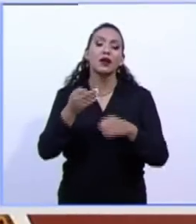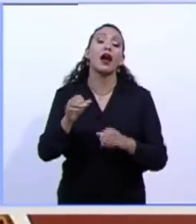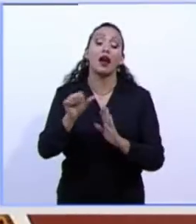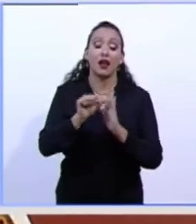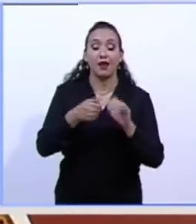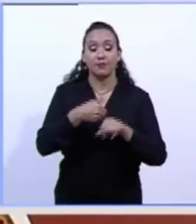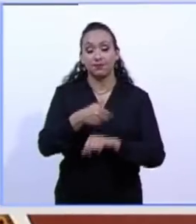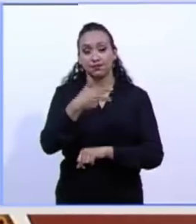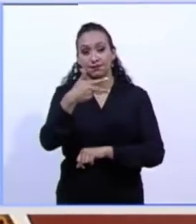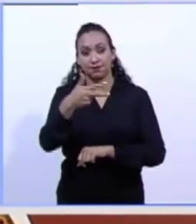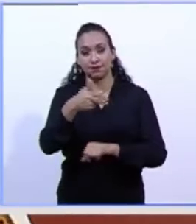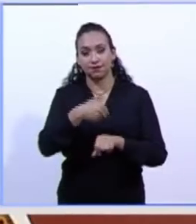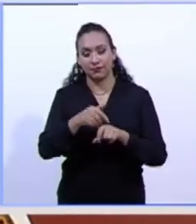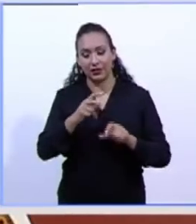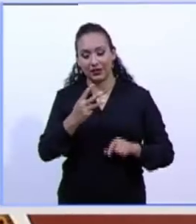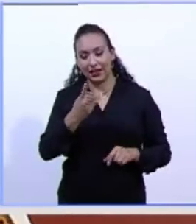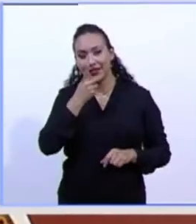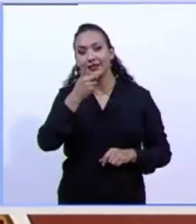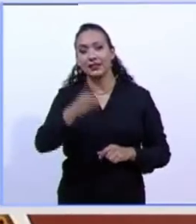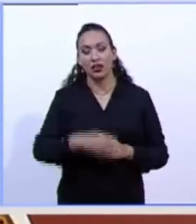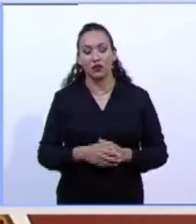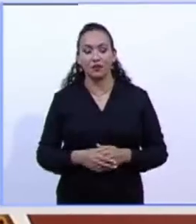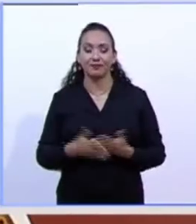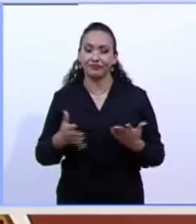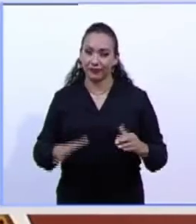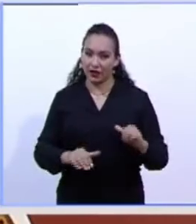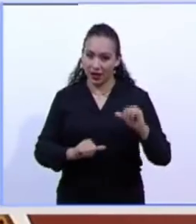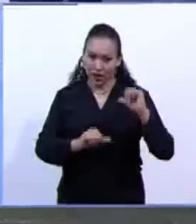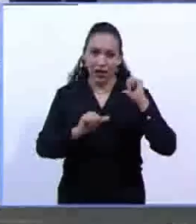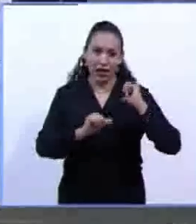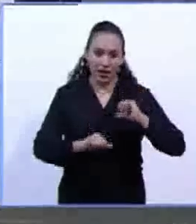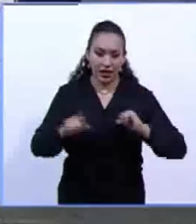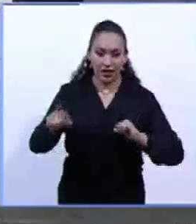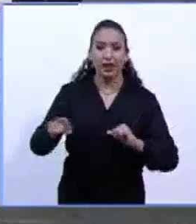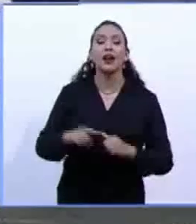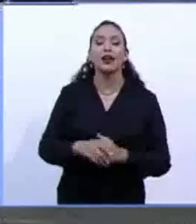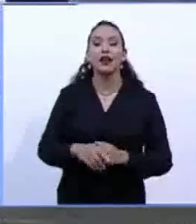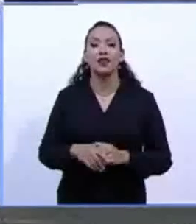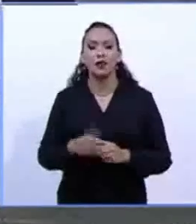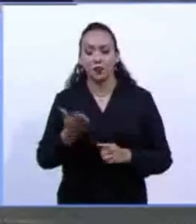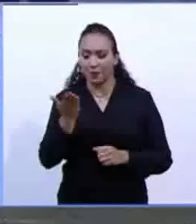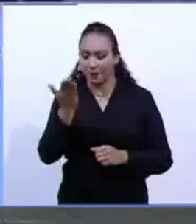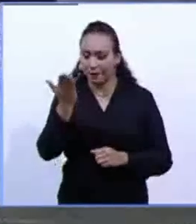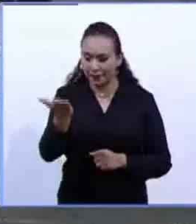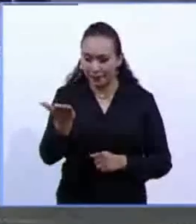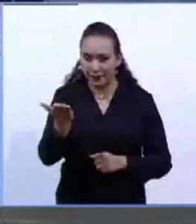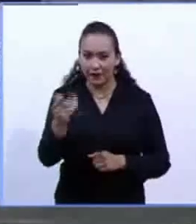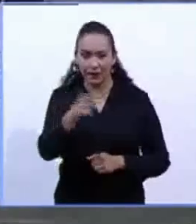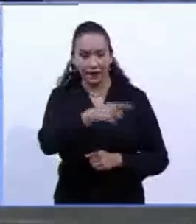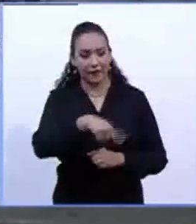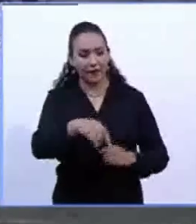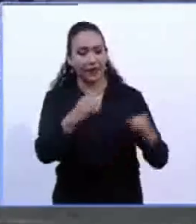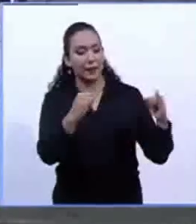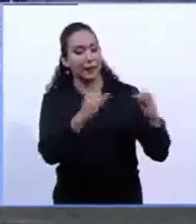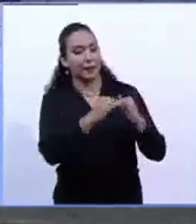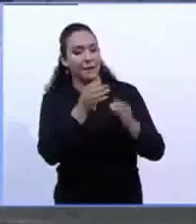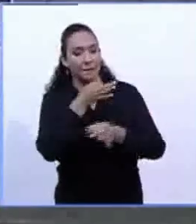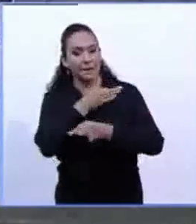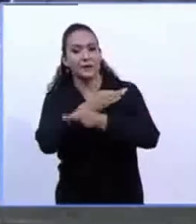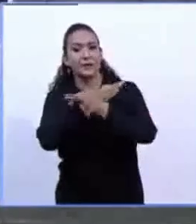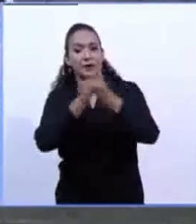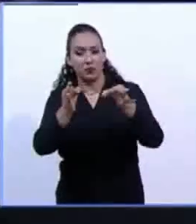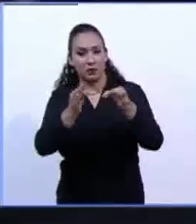artículo 8º, fracción 3ª, faculta al titular de la Secretaría de Seguridad Ciudadana solicitar a instituciones públicas y